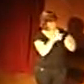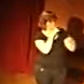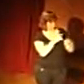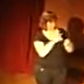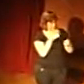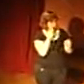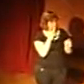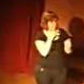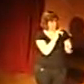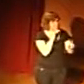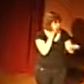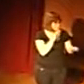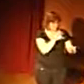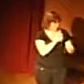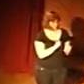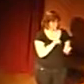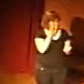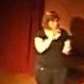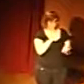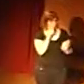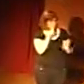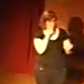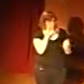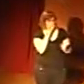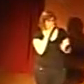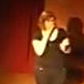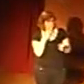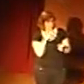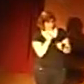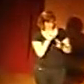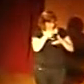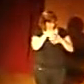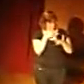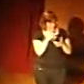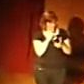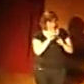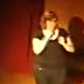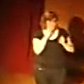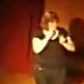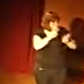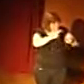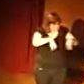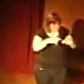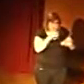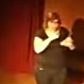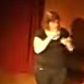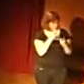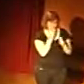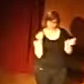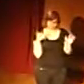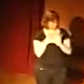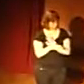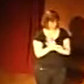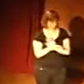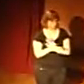con una simple pasada Eh Esto se vaya y no vuelva a aparecer jamás eso es imposible que se vuelva a recuperar por tanto es muy muy